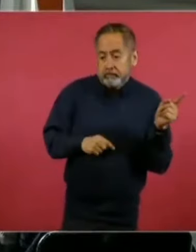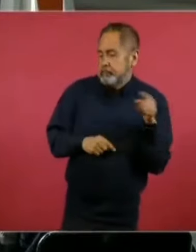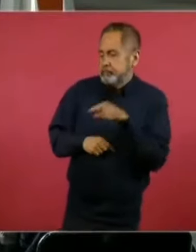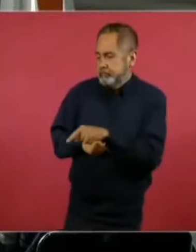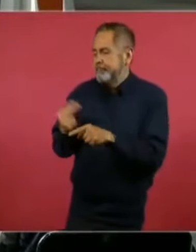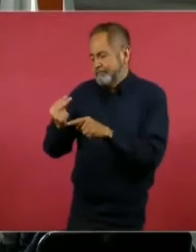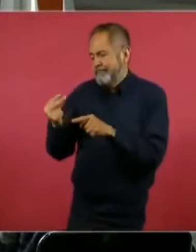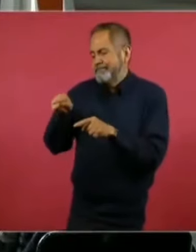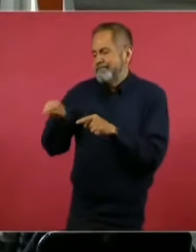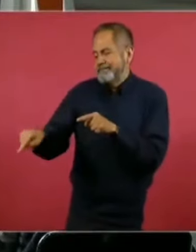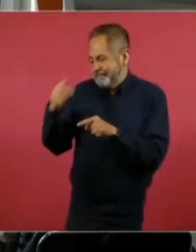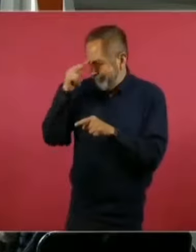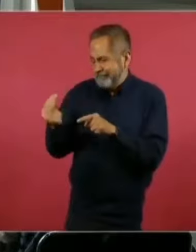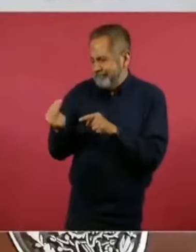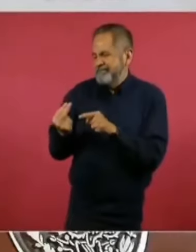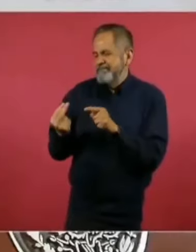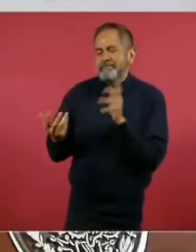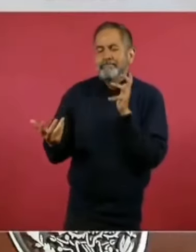muchos bienes